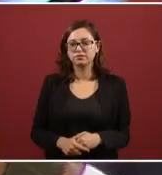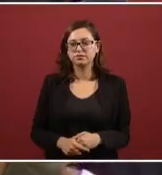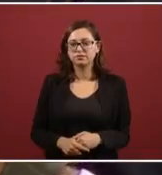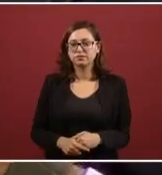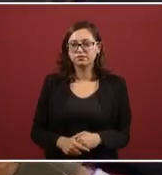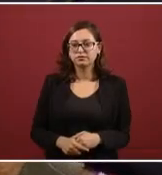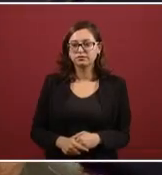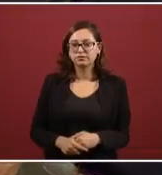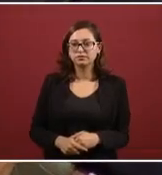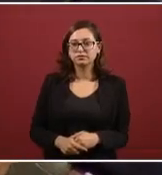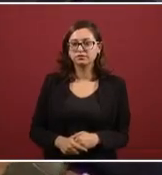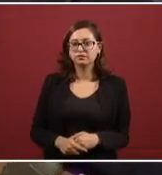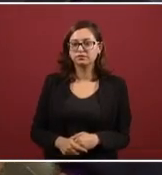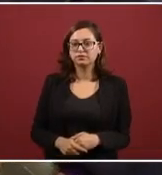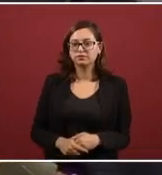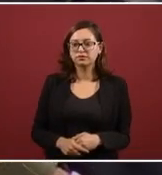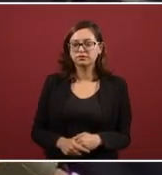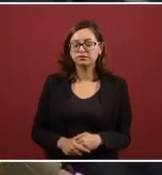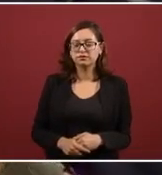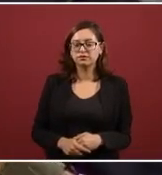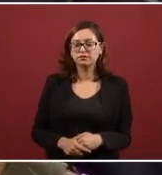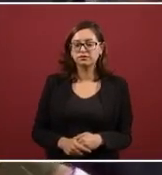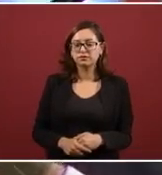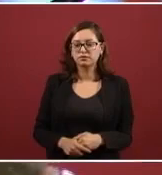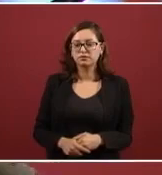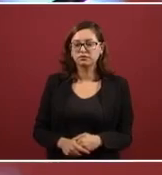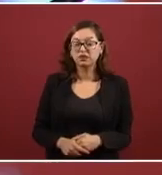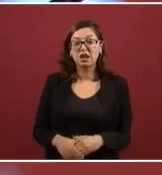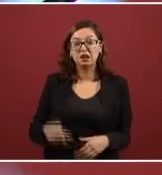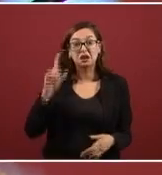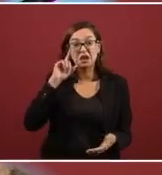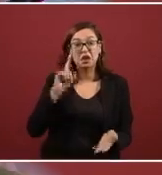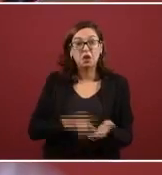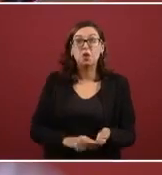Estaban, creo que haciendo la limpieza.